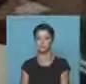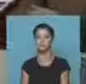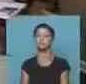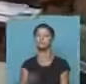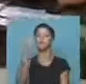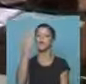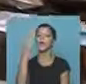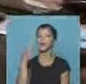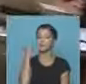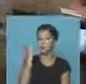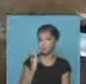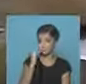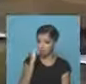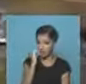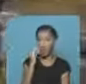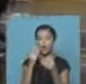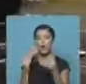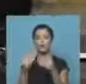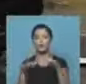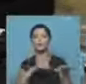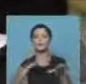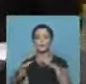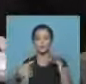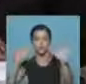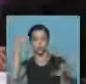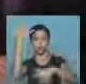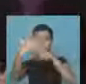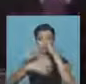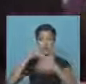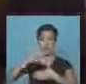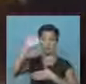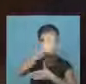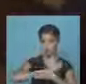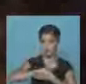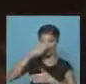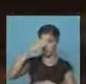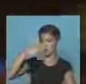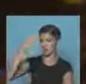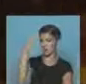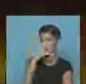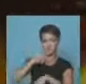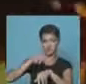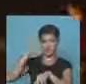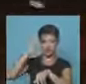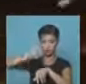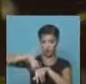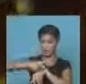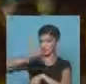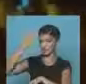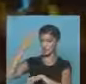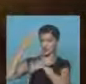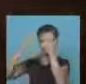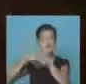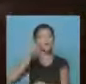Mencionábamos al principio del programa cómo se enrareció el clima en Latinoamérica en las últimas 48 horas y seguramente ayer habrá